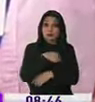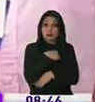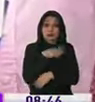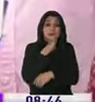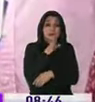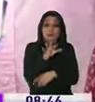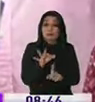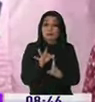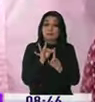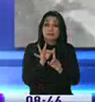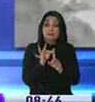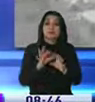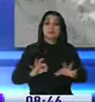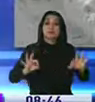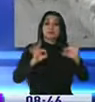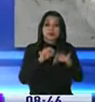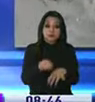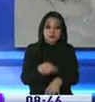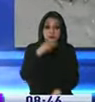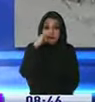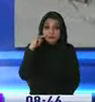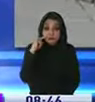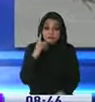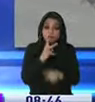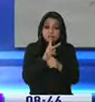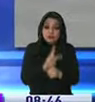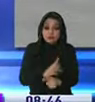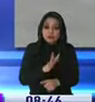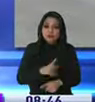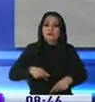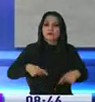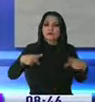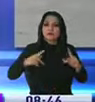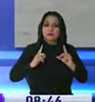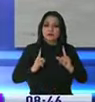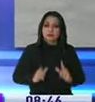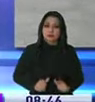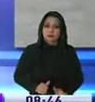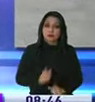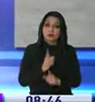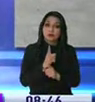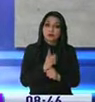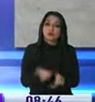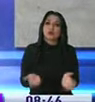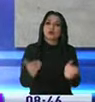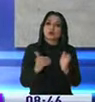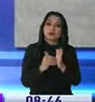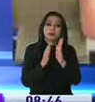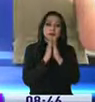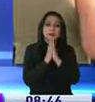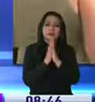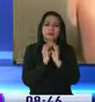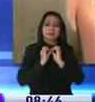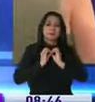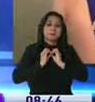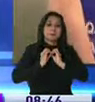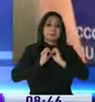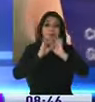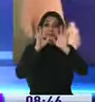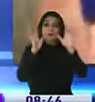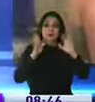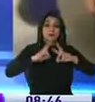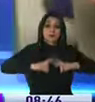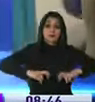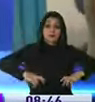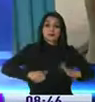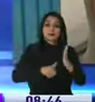el precautelar la integridad de los estudiantes y por eso vamos nuevamente a pedir una ampliación también al Ministerio del Ambiente